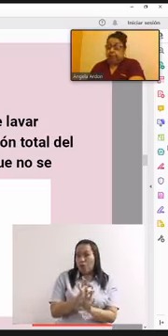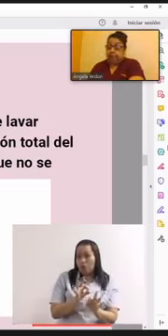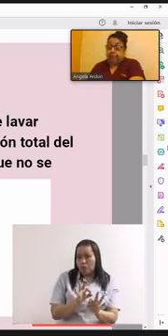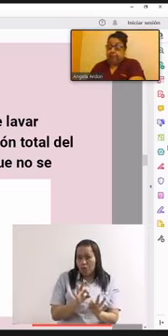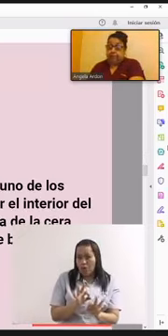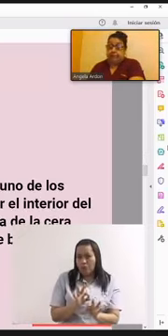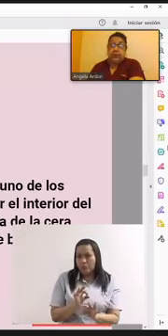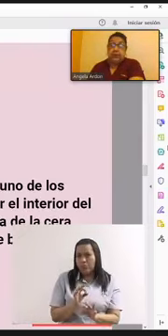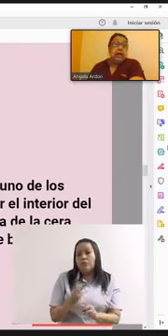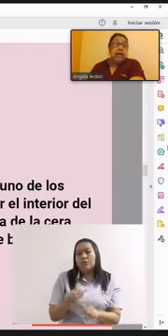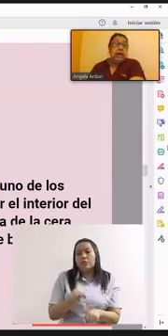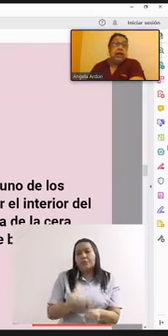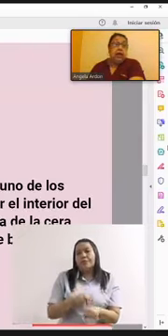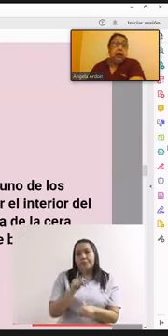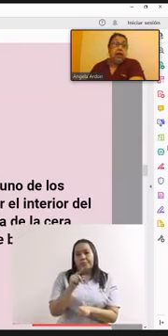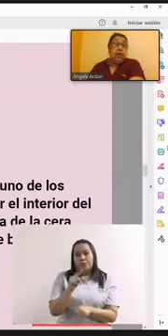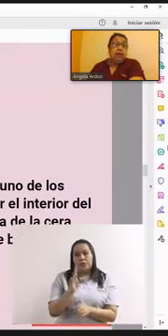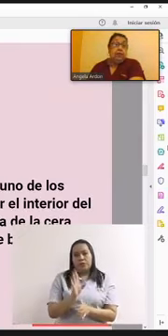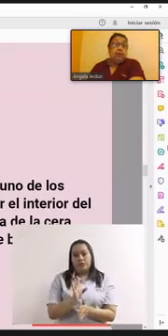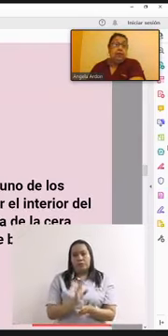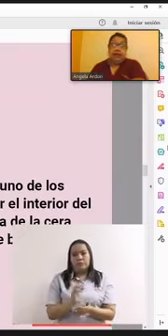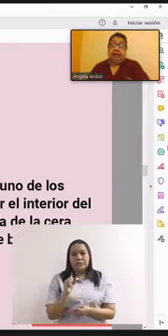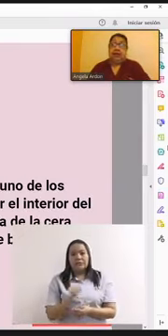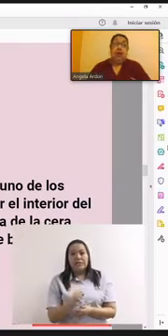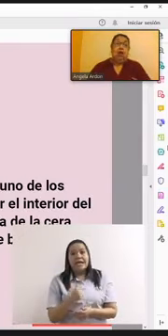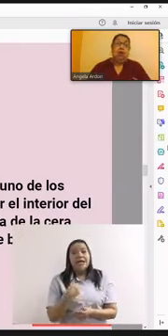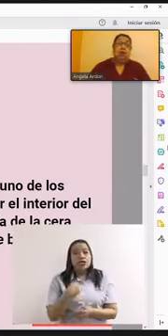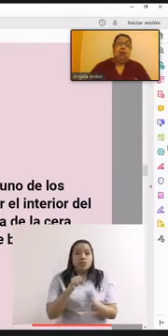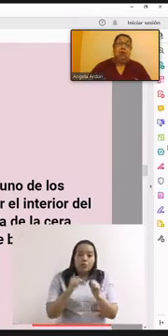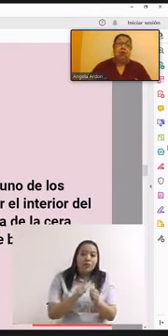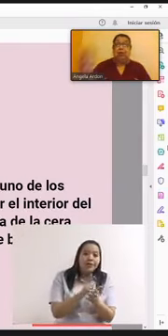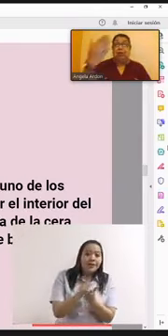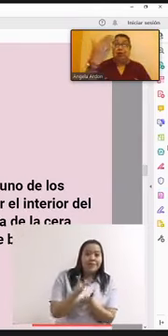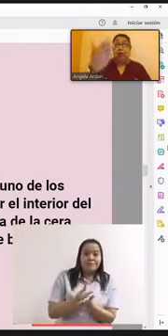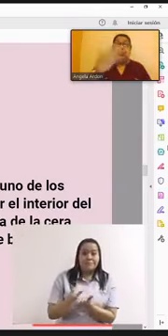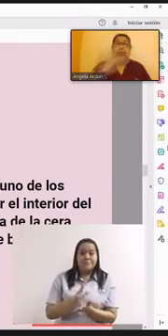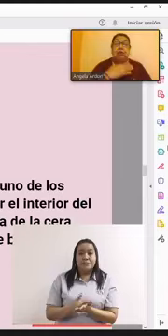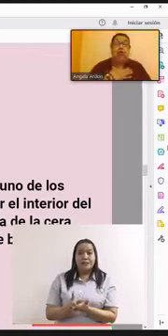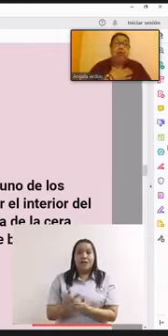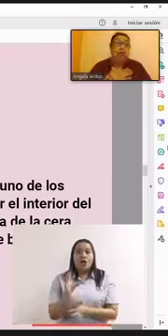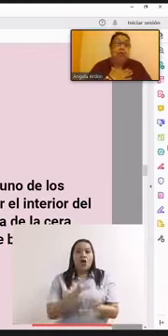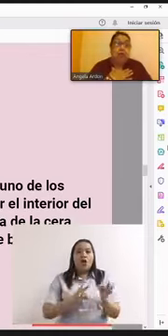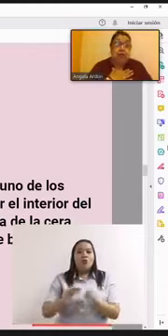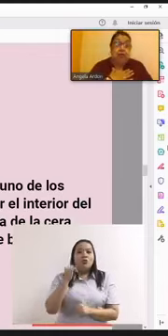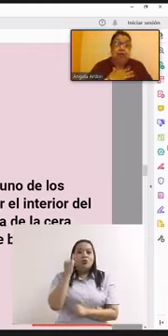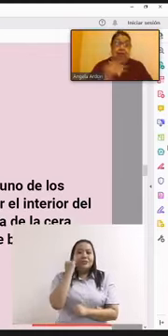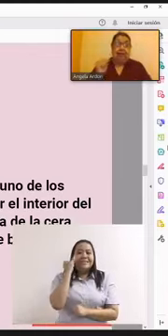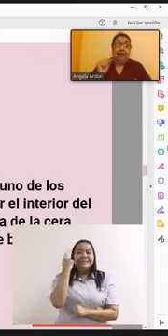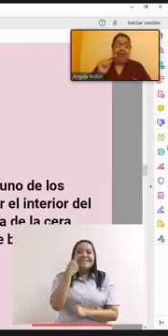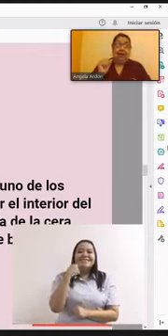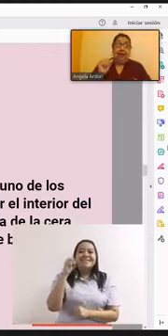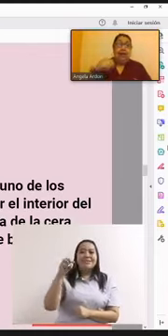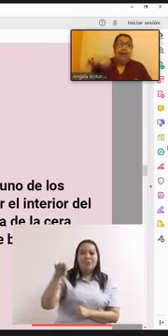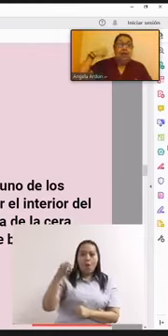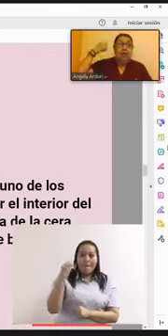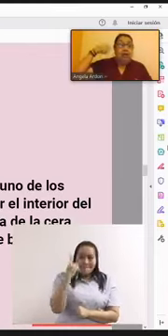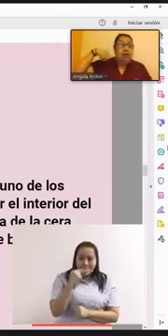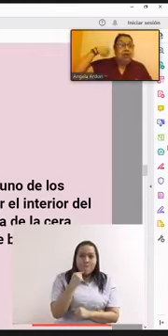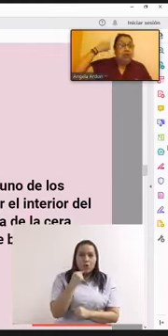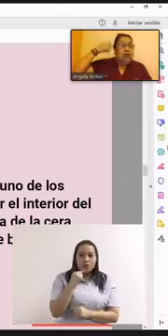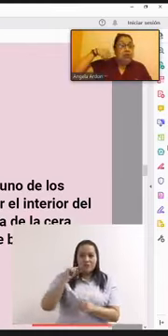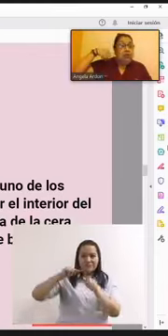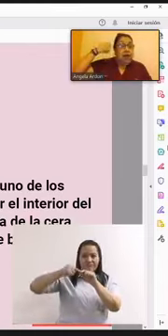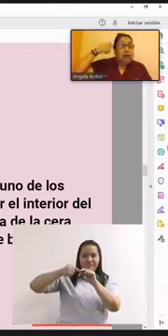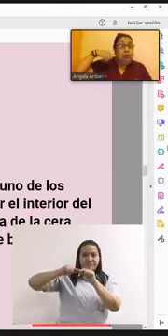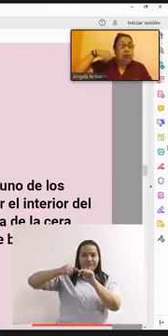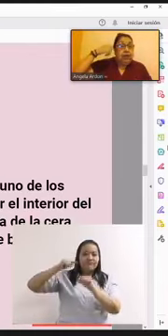¿verdad? Sino que, miren, los famosos hisopos, no sé cómo le dicen ustedes,